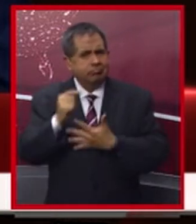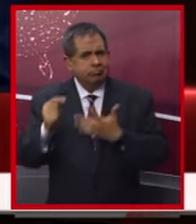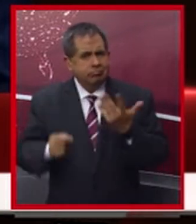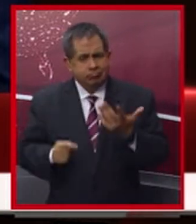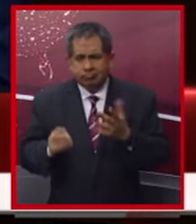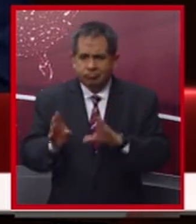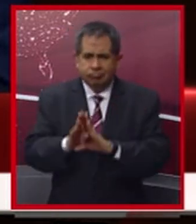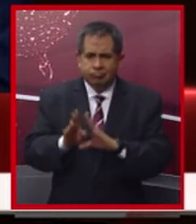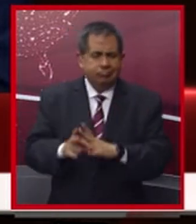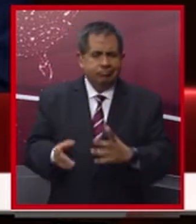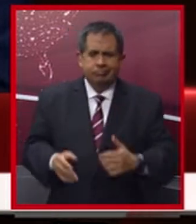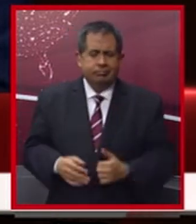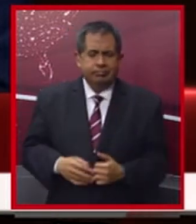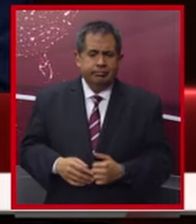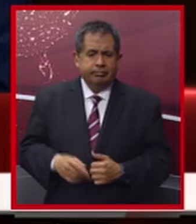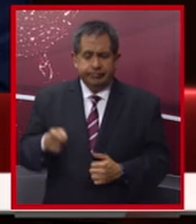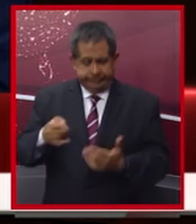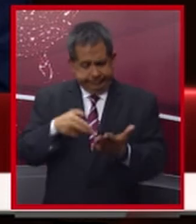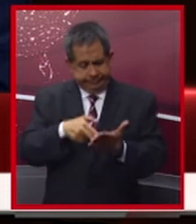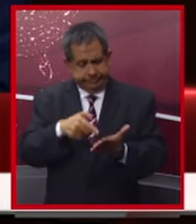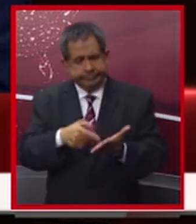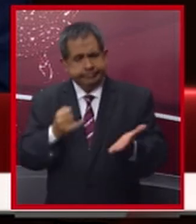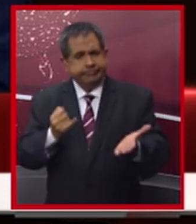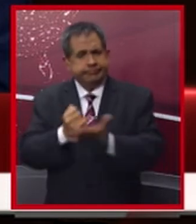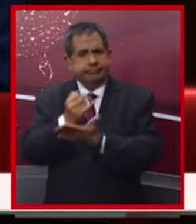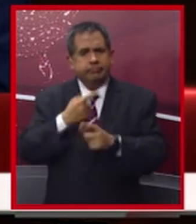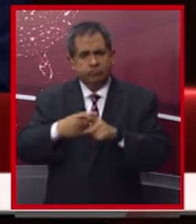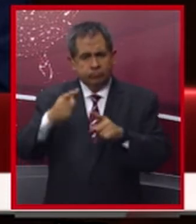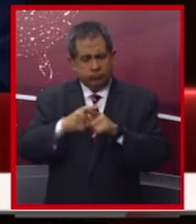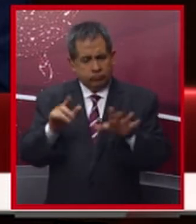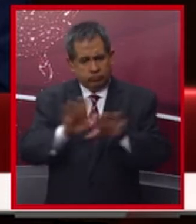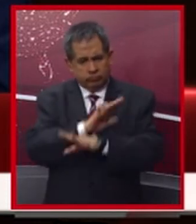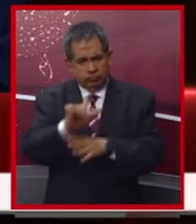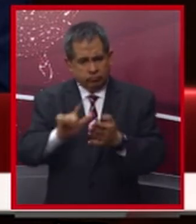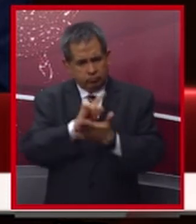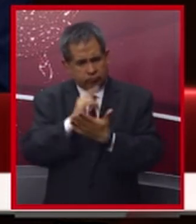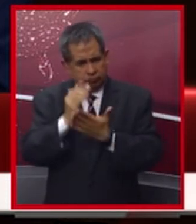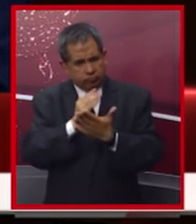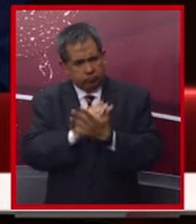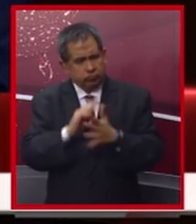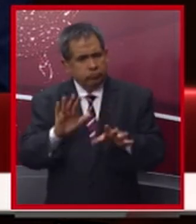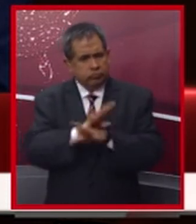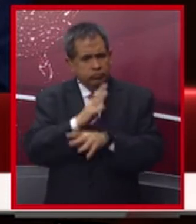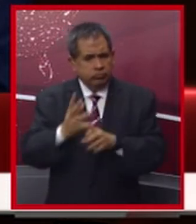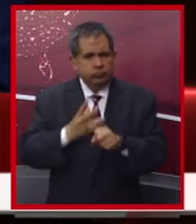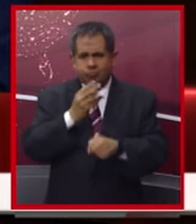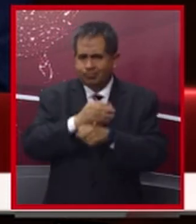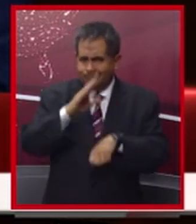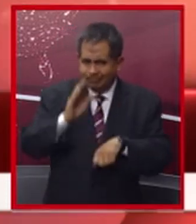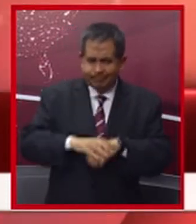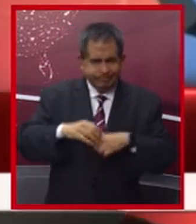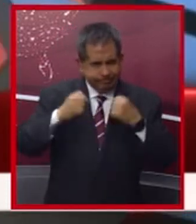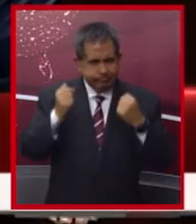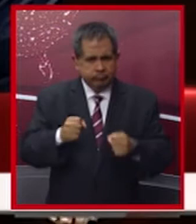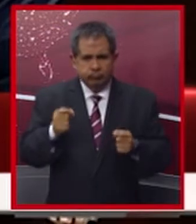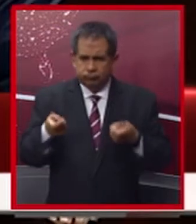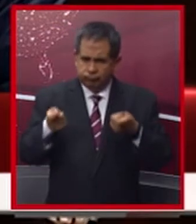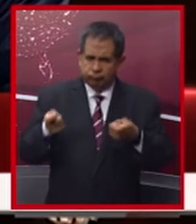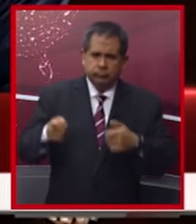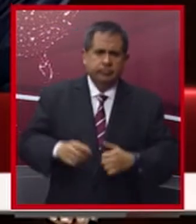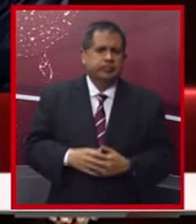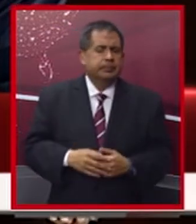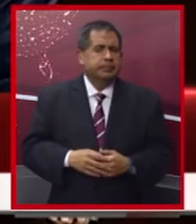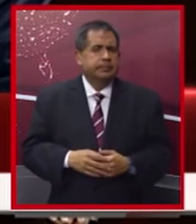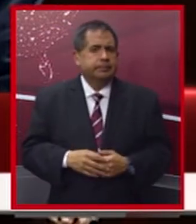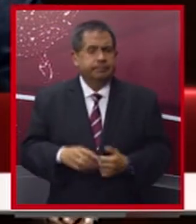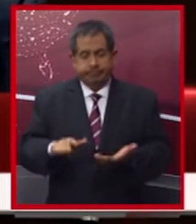usuarios, el presente dictamen contiene una serie de reformas que buscan regular con más precisión al sector. Es